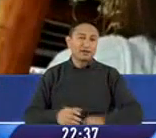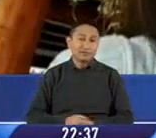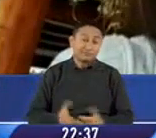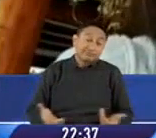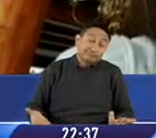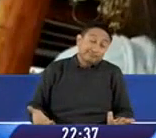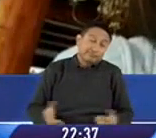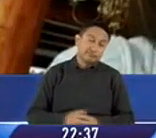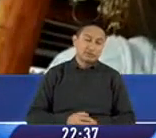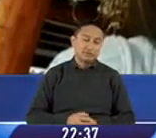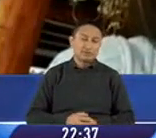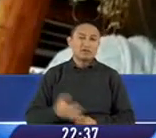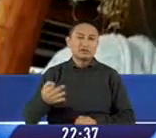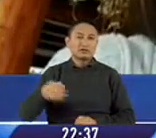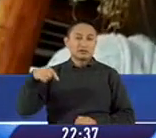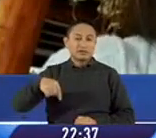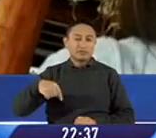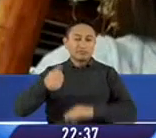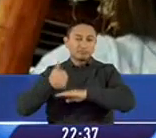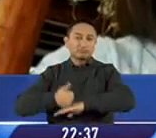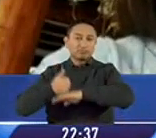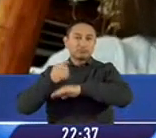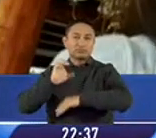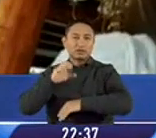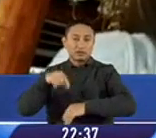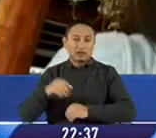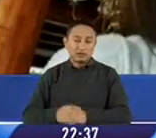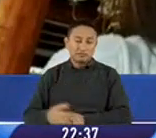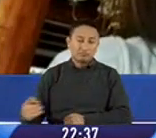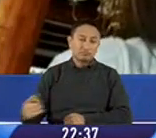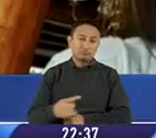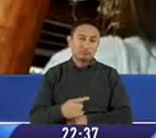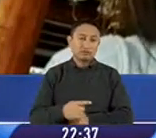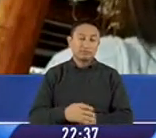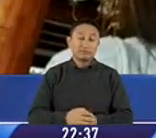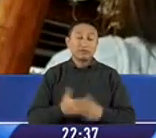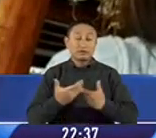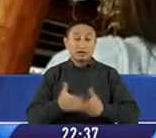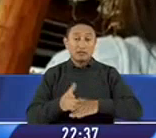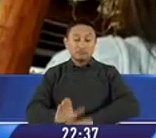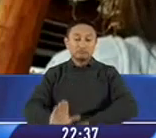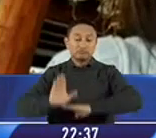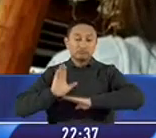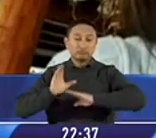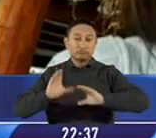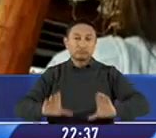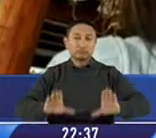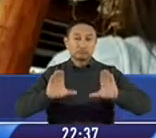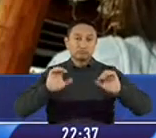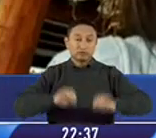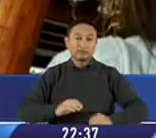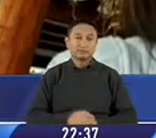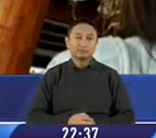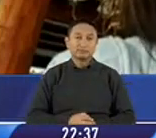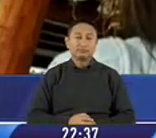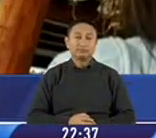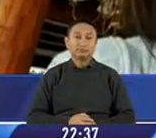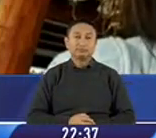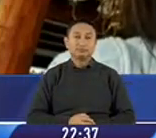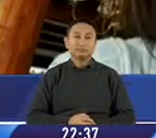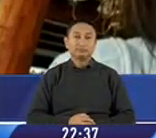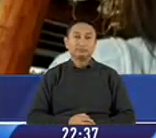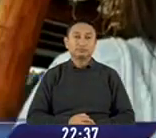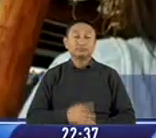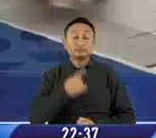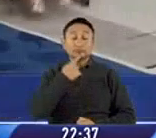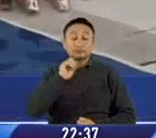lo más probable es que seamos posesionados en el tiempo que ya había anunciado el Consejo Nacional Electoral. Insisten